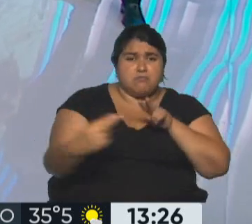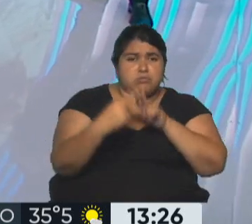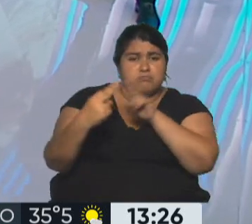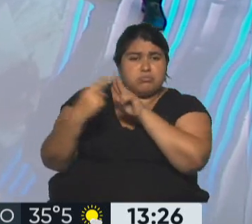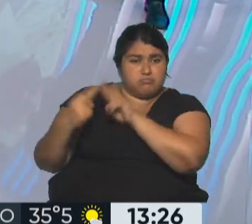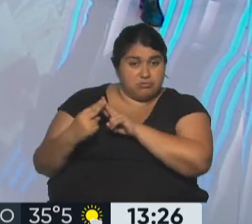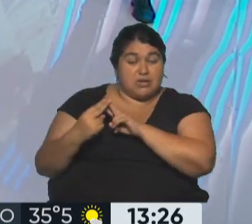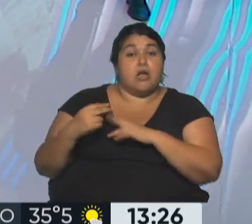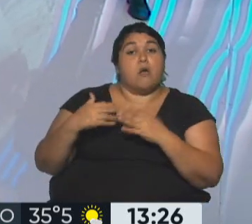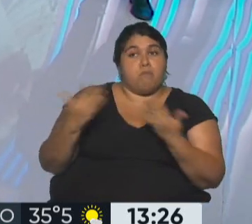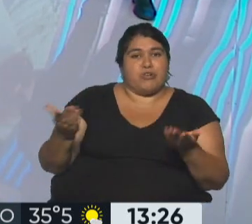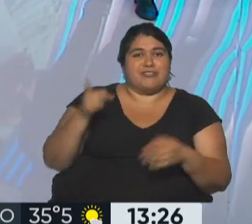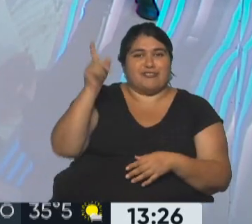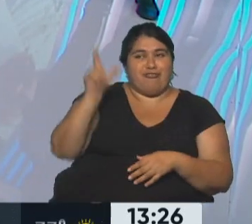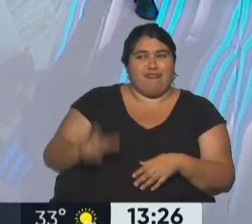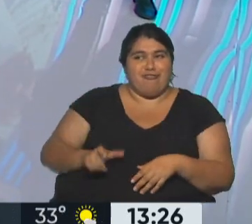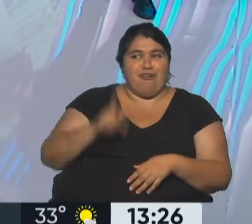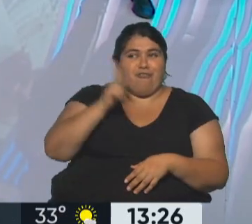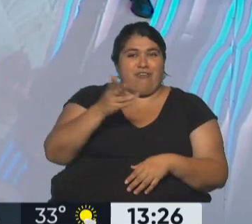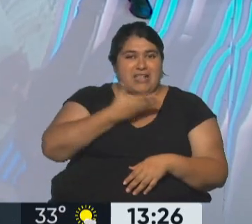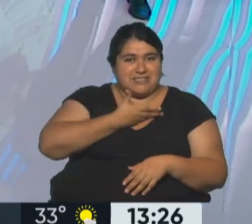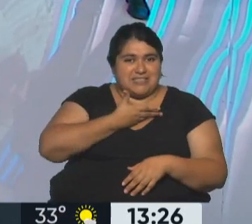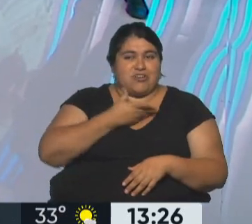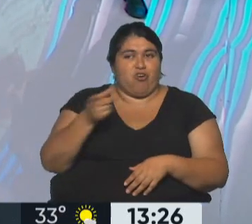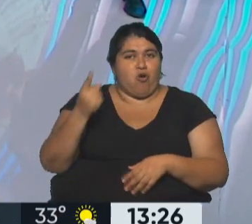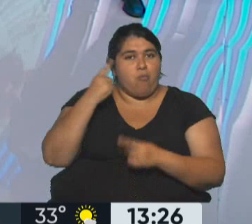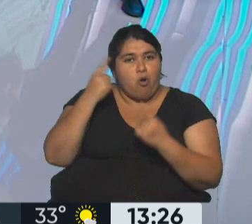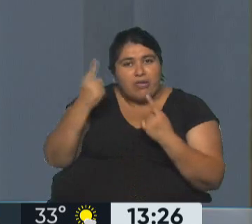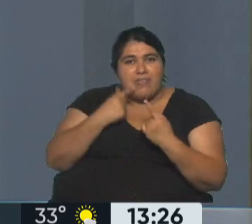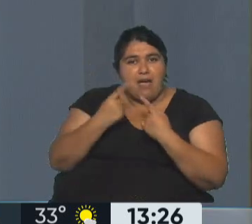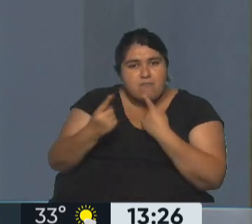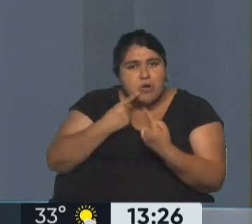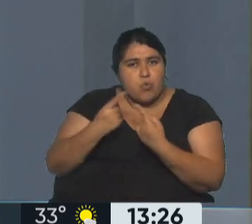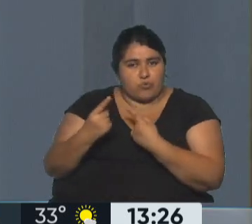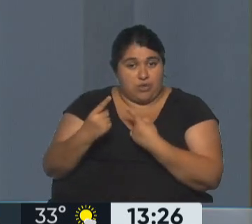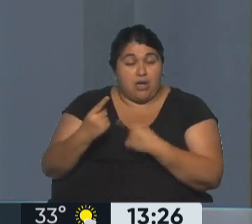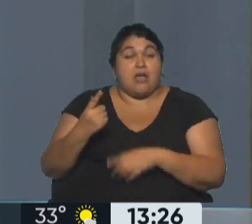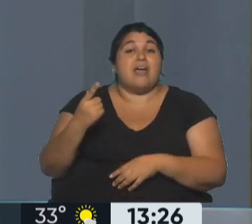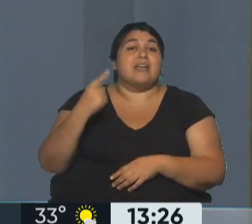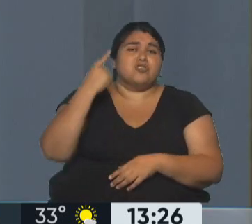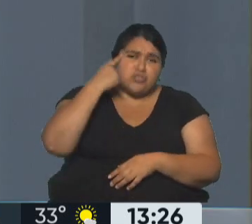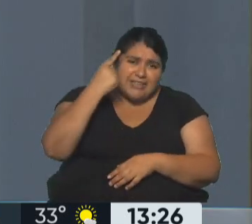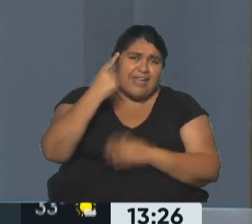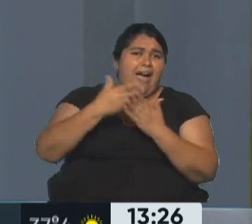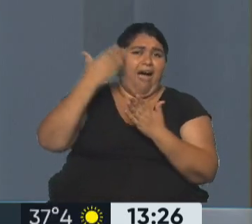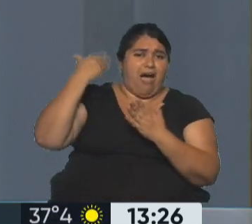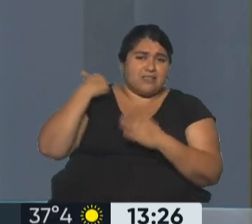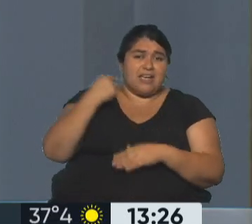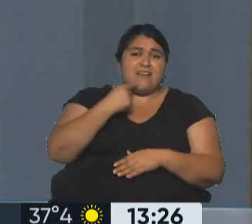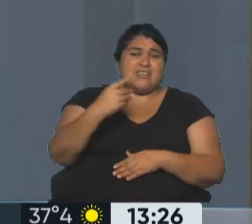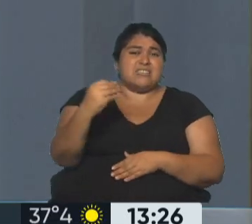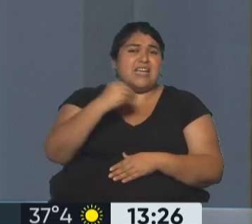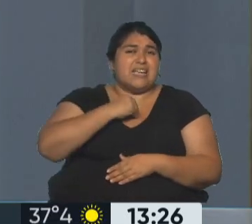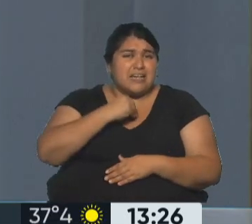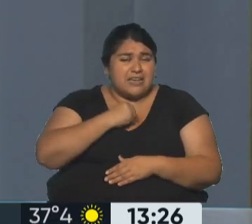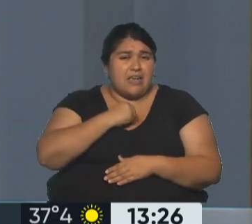de consulta y también hay con una vieja idea. Es la vieja idea que las religiones deben salir del espacio de lo